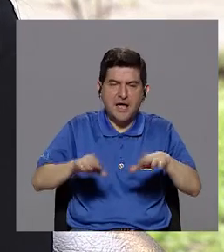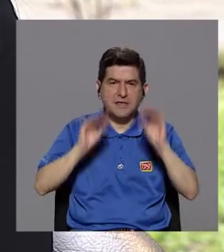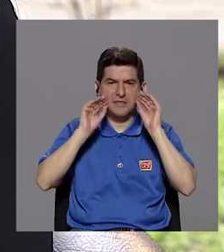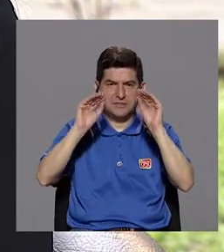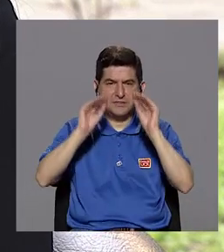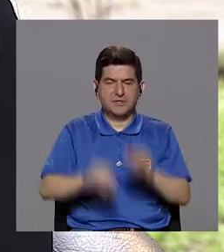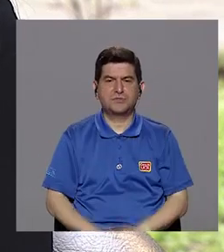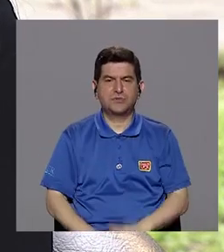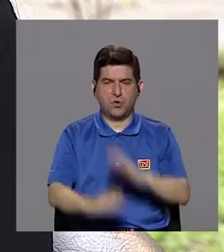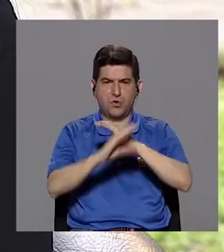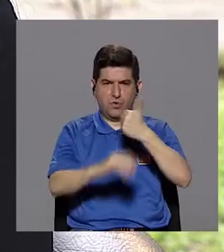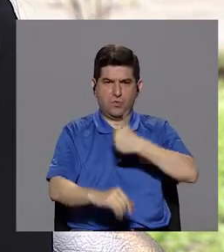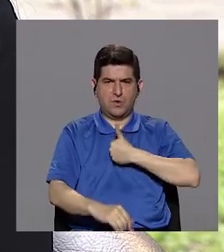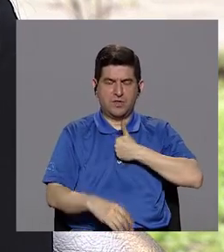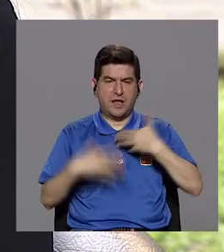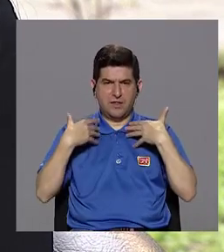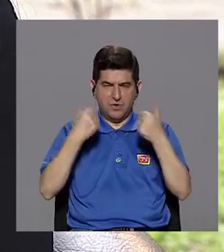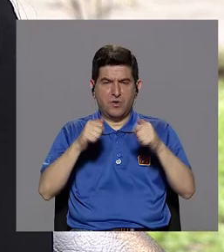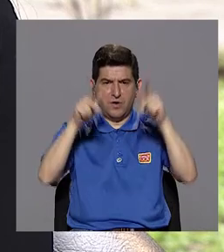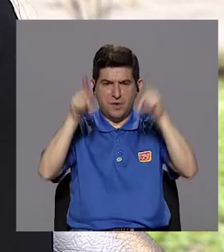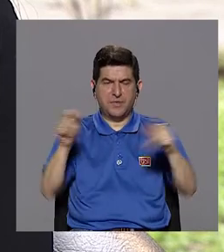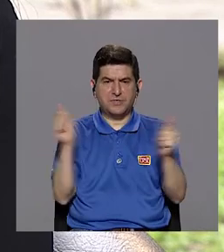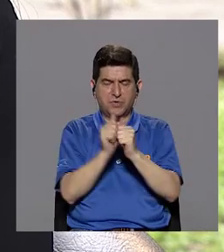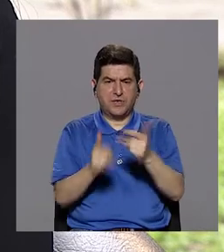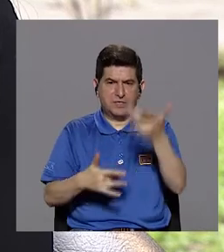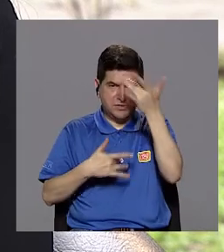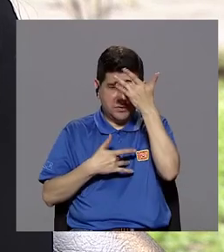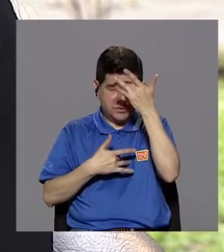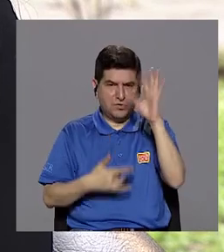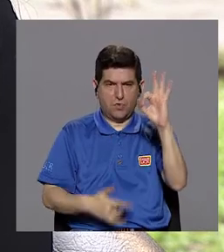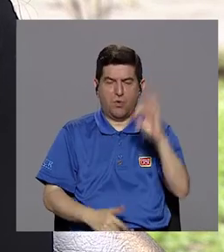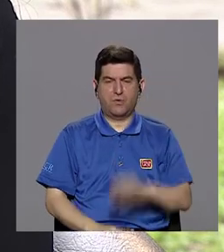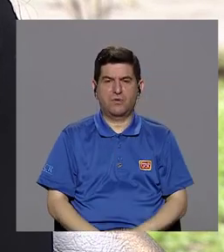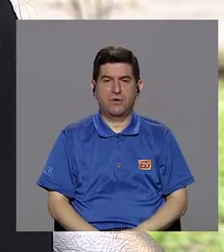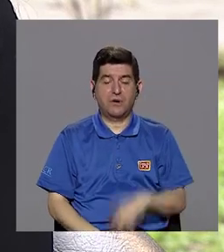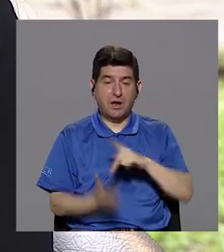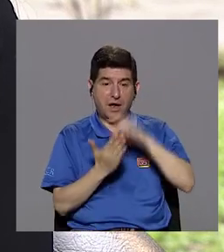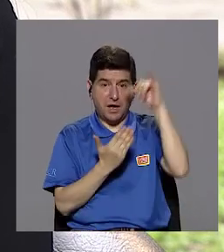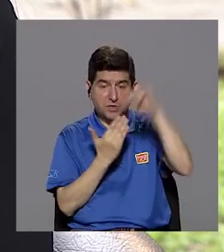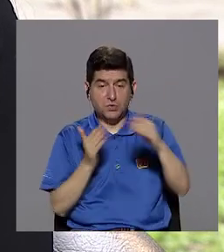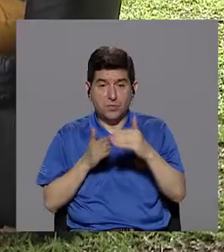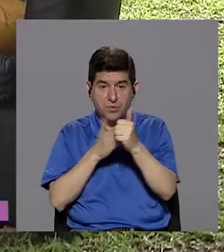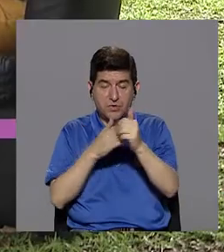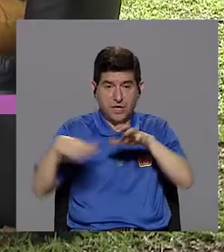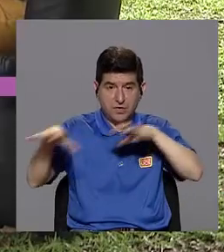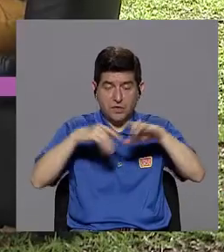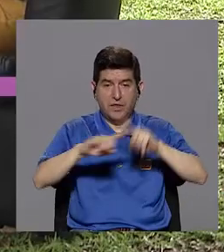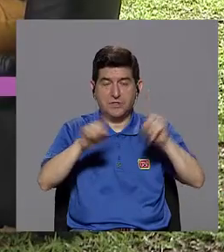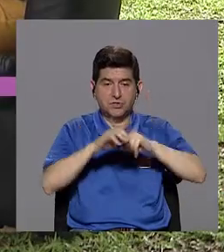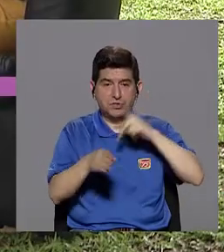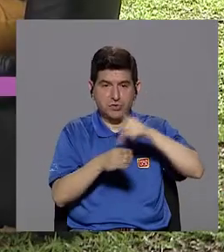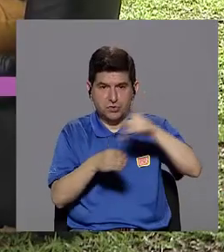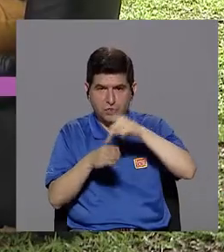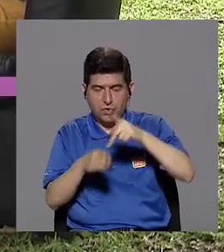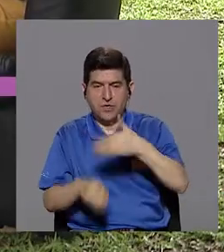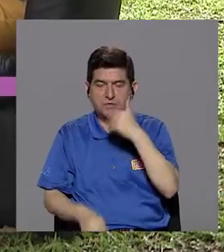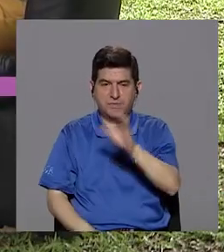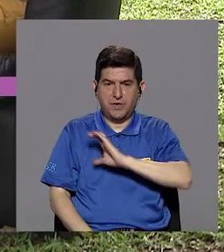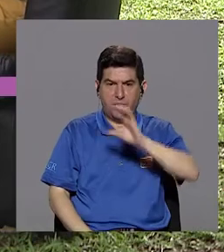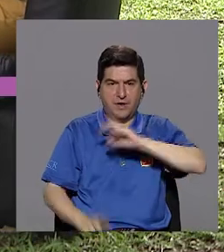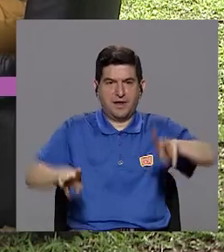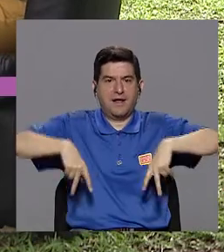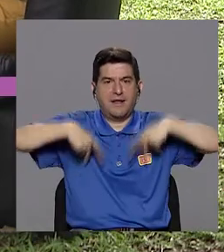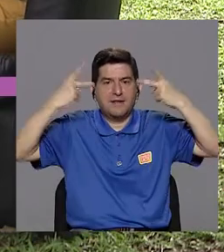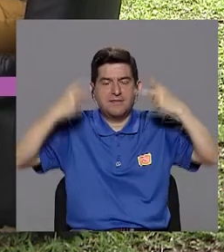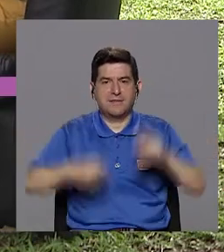llama Autocuidado de la Salud en Personas con Fibromialgia? Es un proyecto piloto de acciones interdisciplinarias para mejorar la calidad